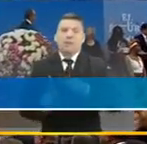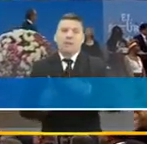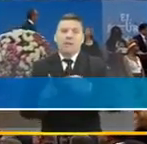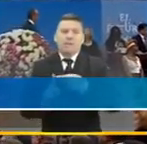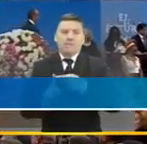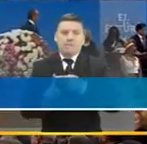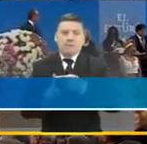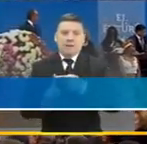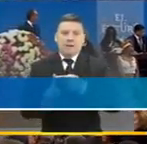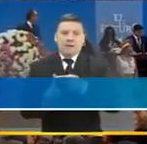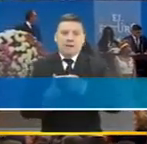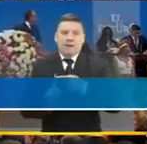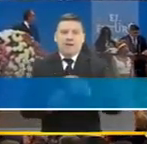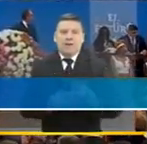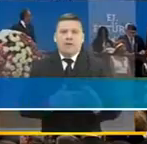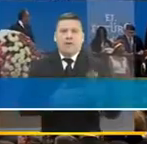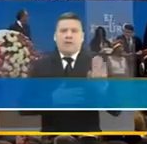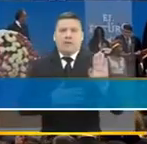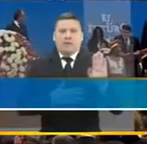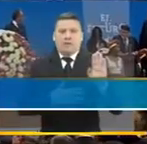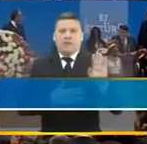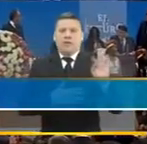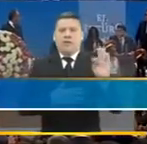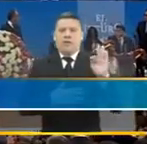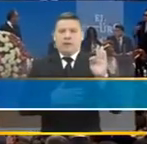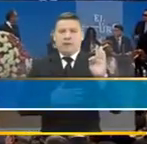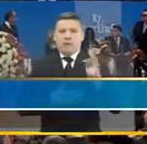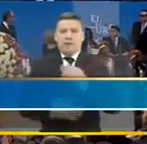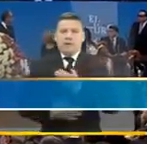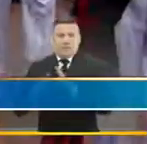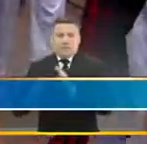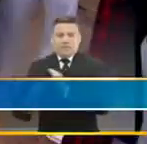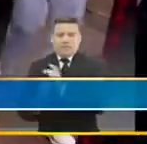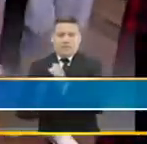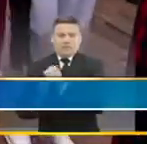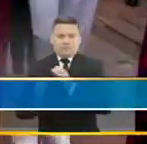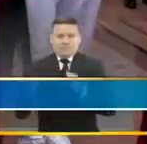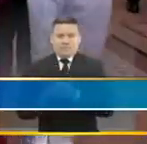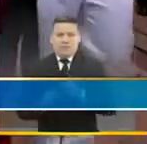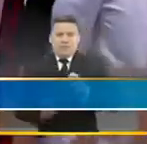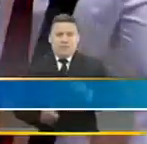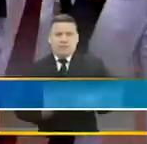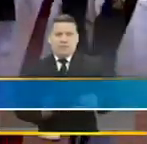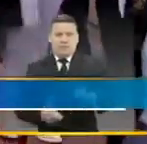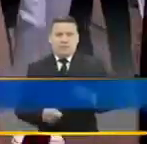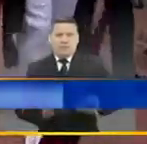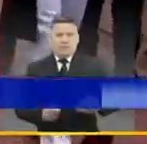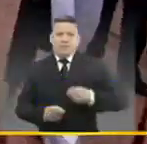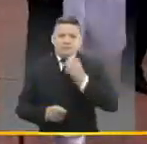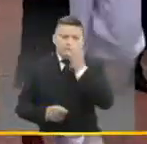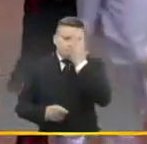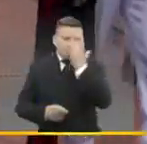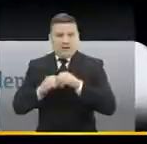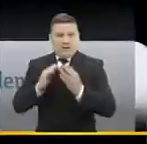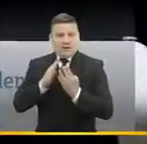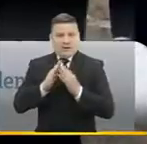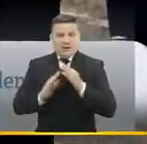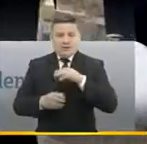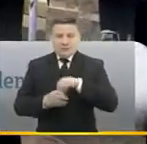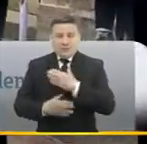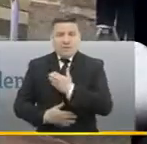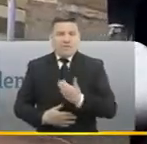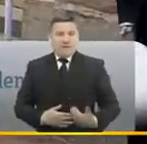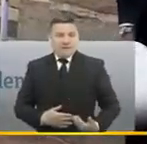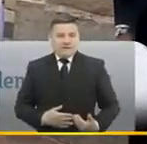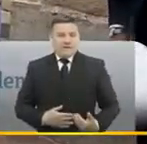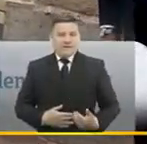histórico, pues es la primera vez que una mujer ocupa ese cargo. Minutos después ingresó Iván Duque, quien saludó uno a